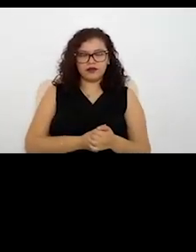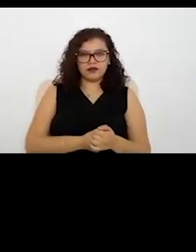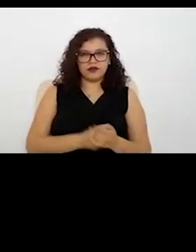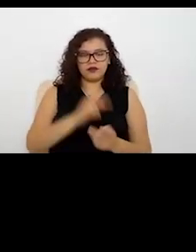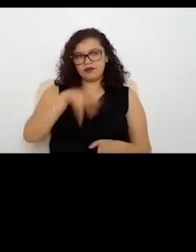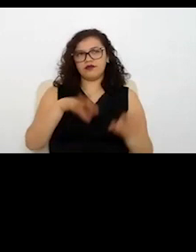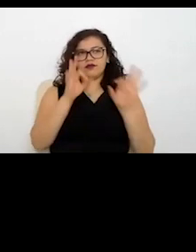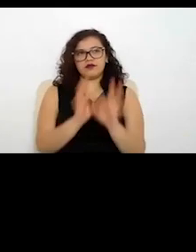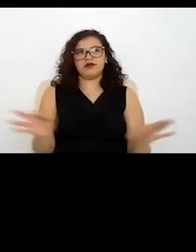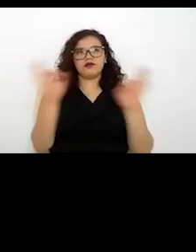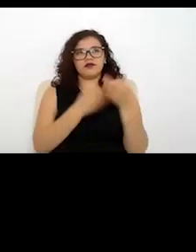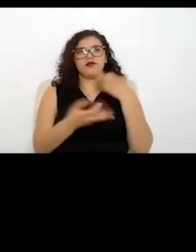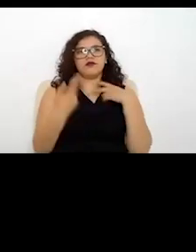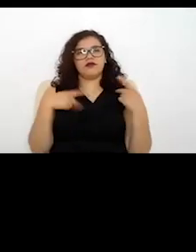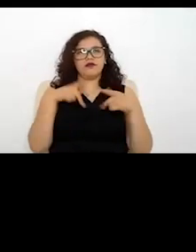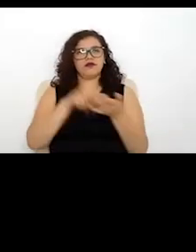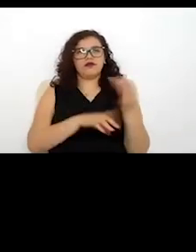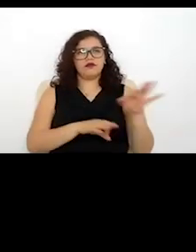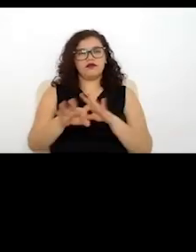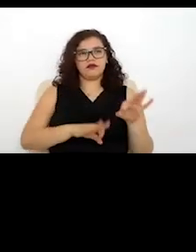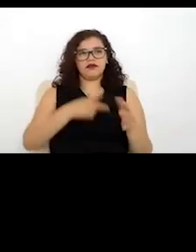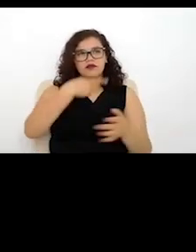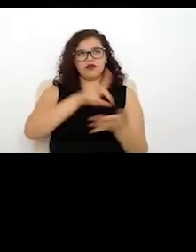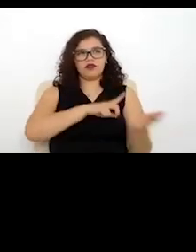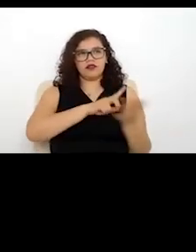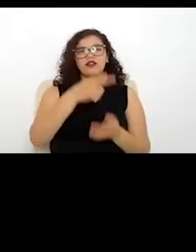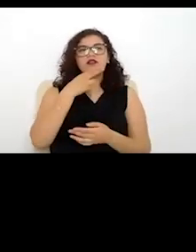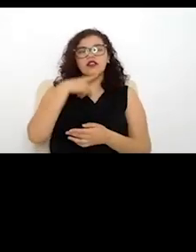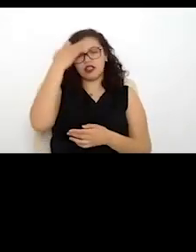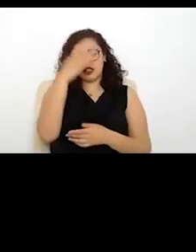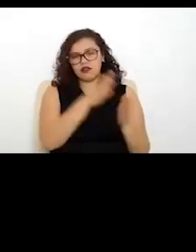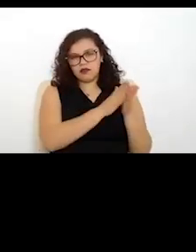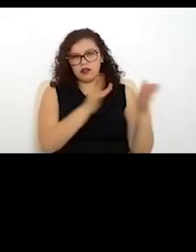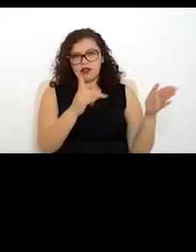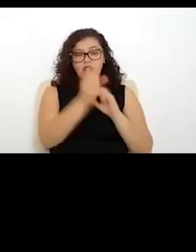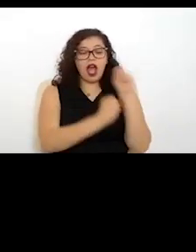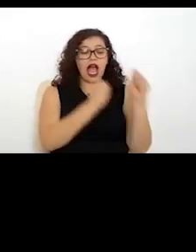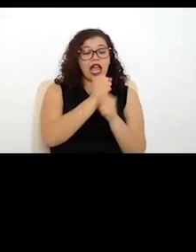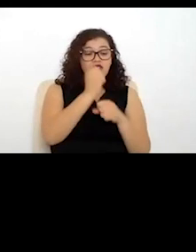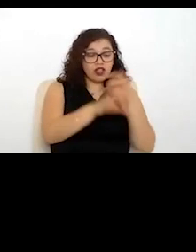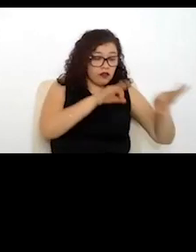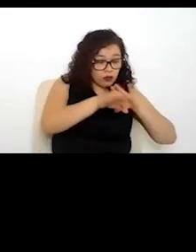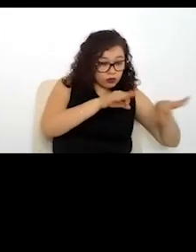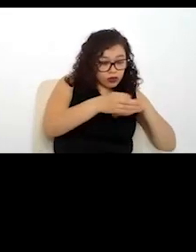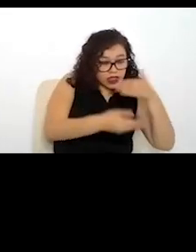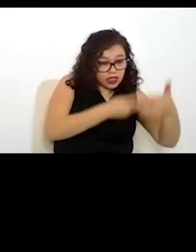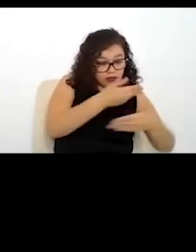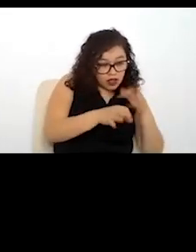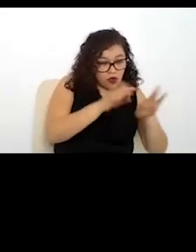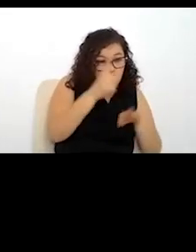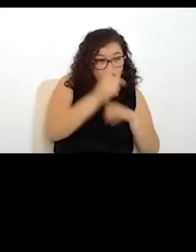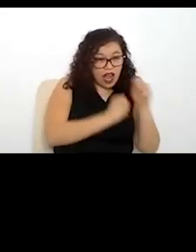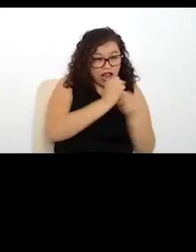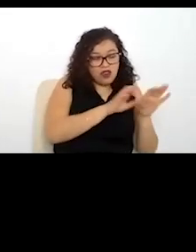saber que todos los trabajadores tienen el derecho a gozar de un periodo vacacional después del primer año de servicios a la empresa o al